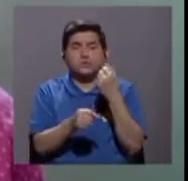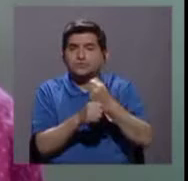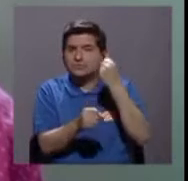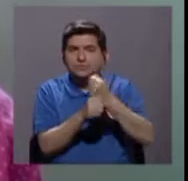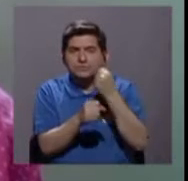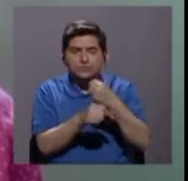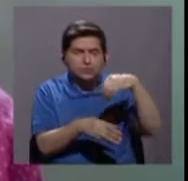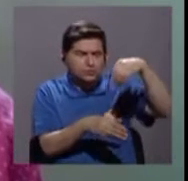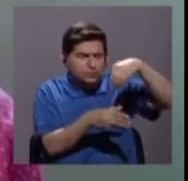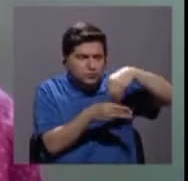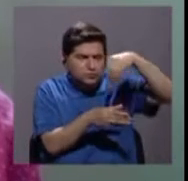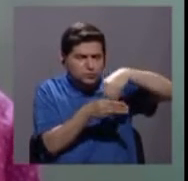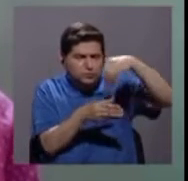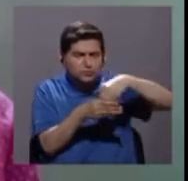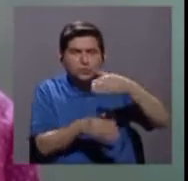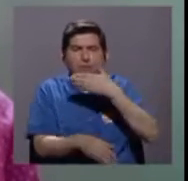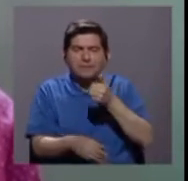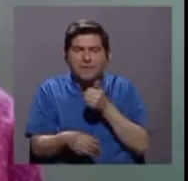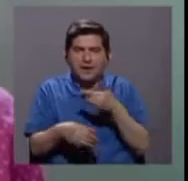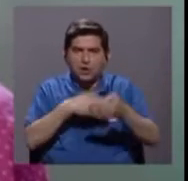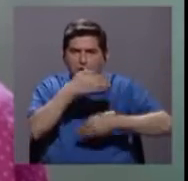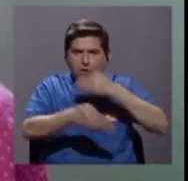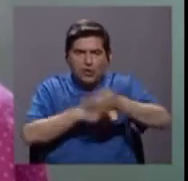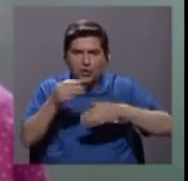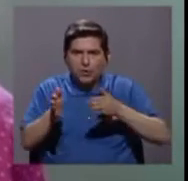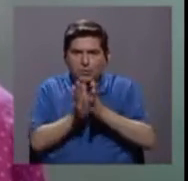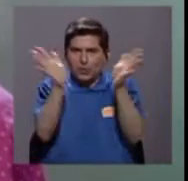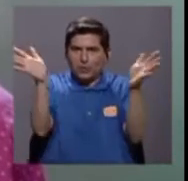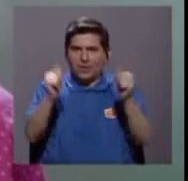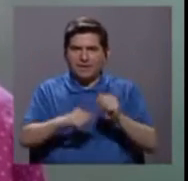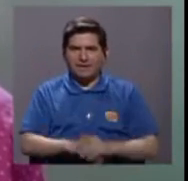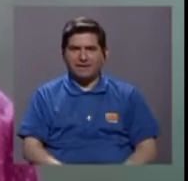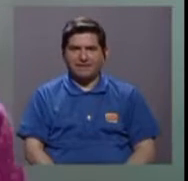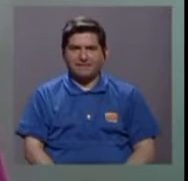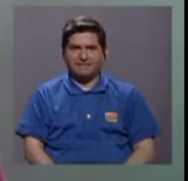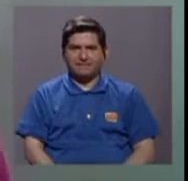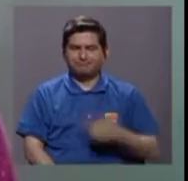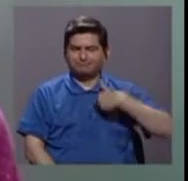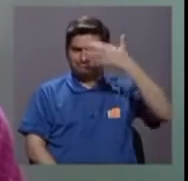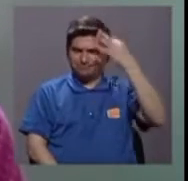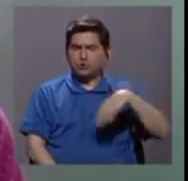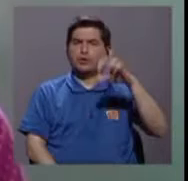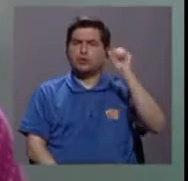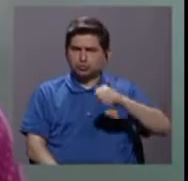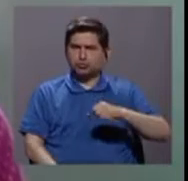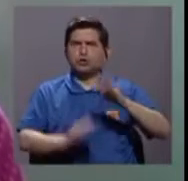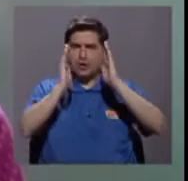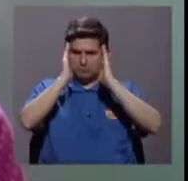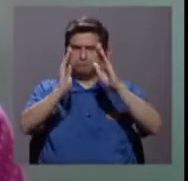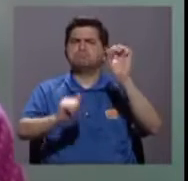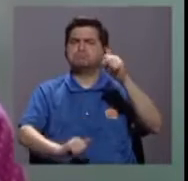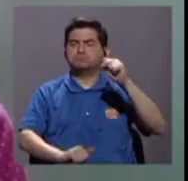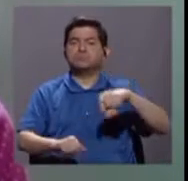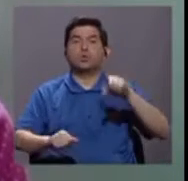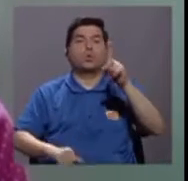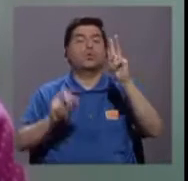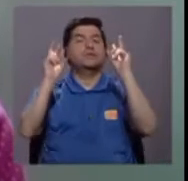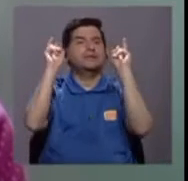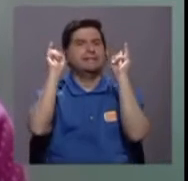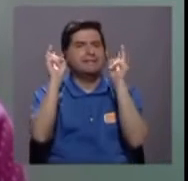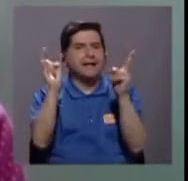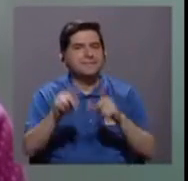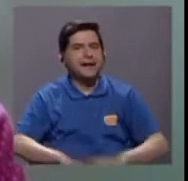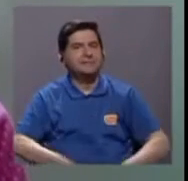es aportar para una mejor gestión pública. Entonces, en ese sentido, creo que sí nos hacen caso. Hay un tema que